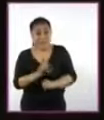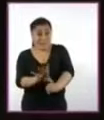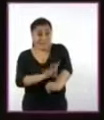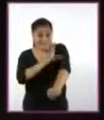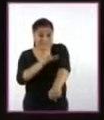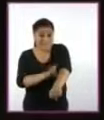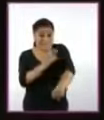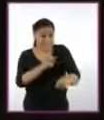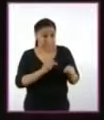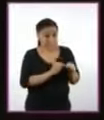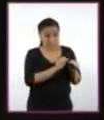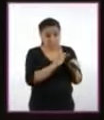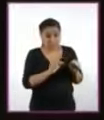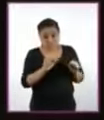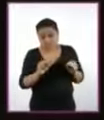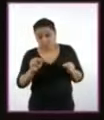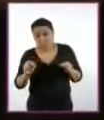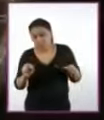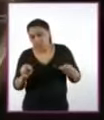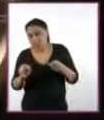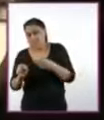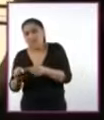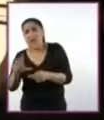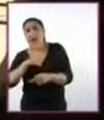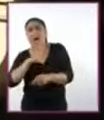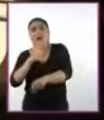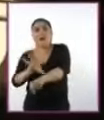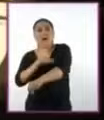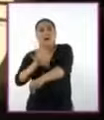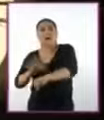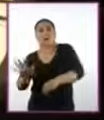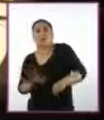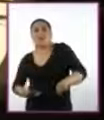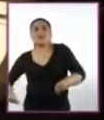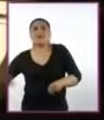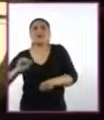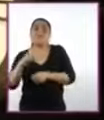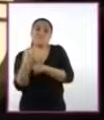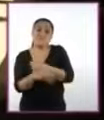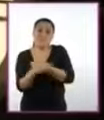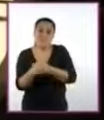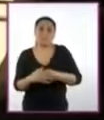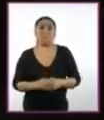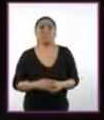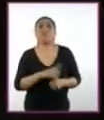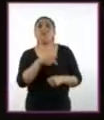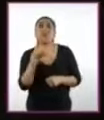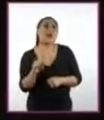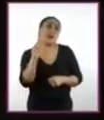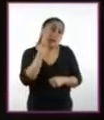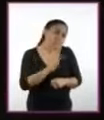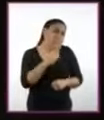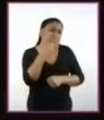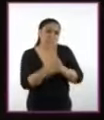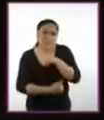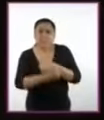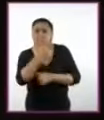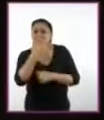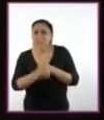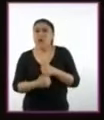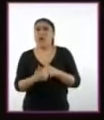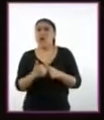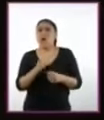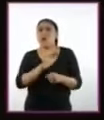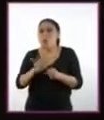corriente que era llevada por el cable creaba un campo magnético temporal. A esto le siguieron varias pruebas para descubrir